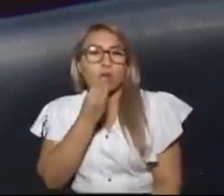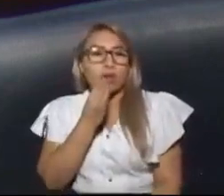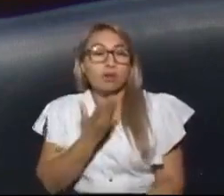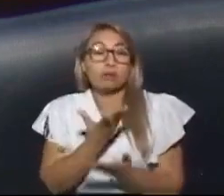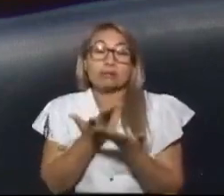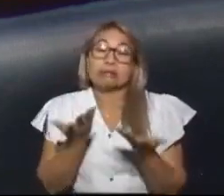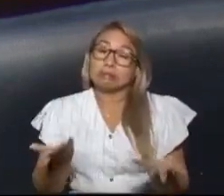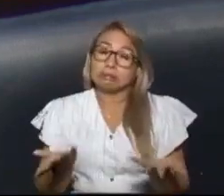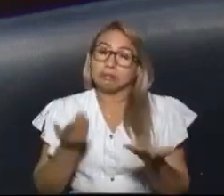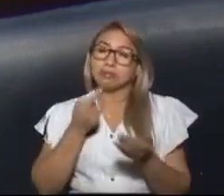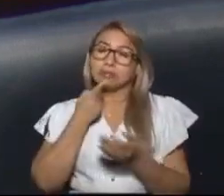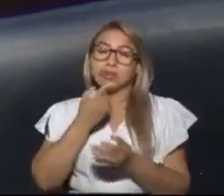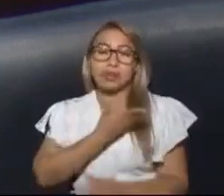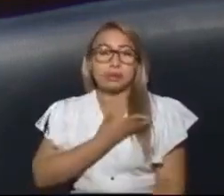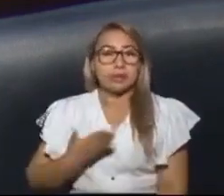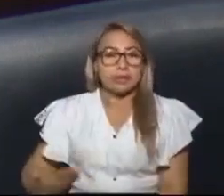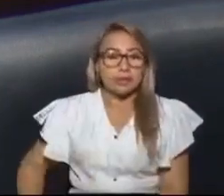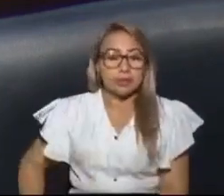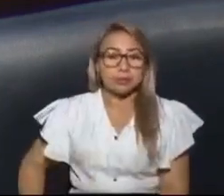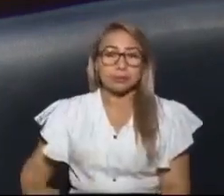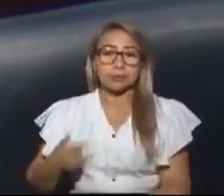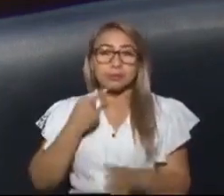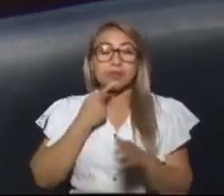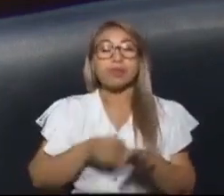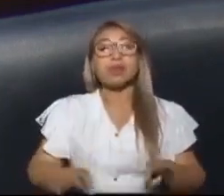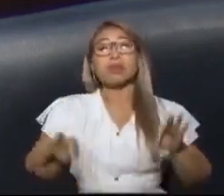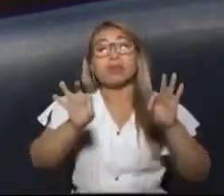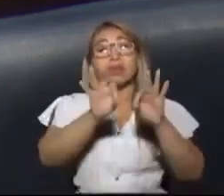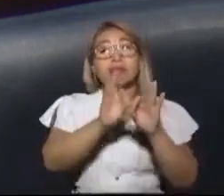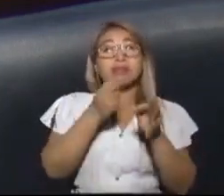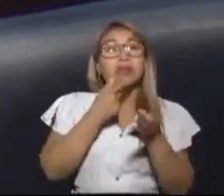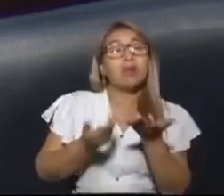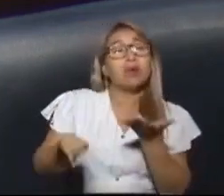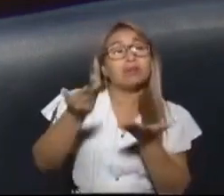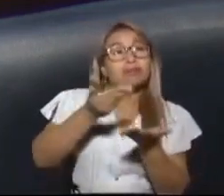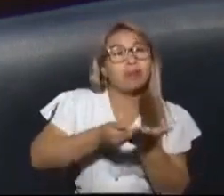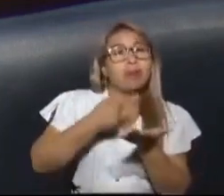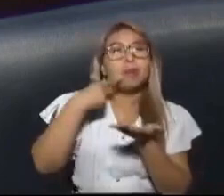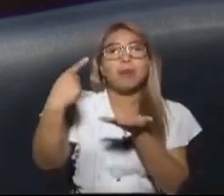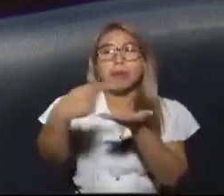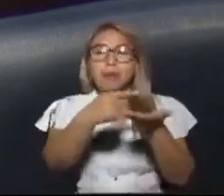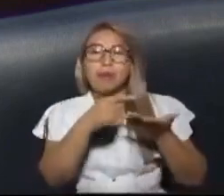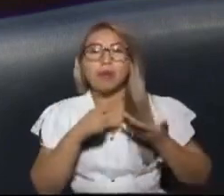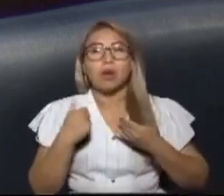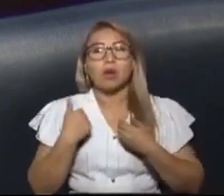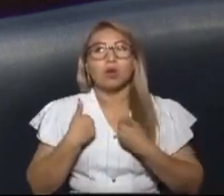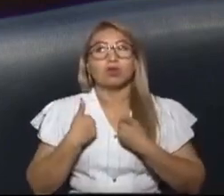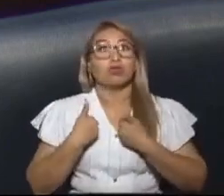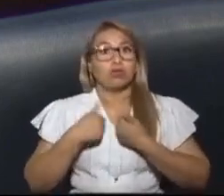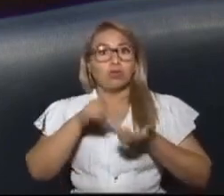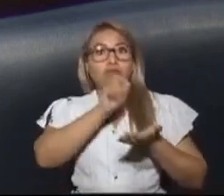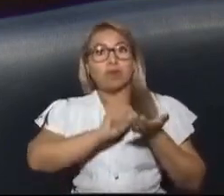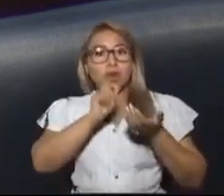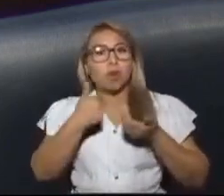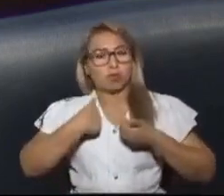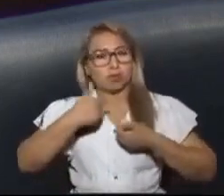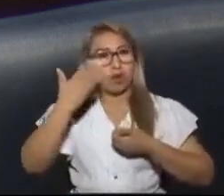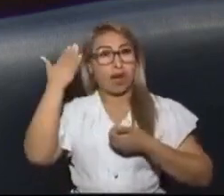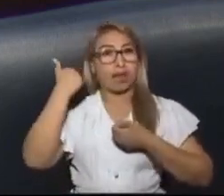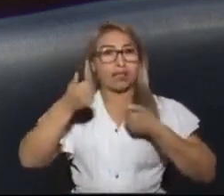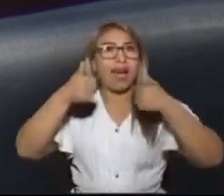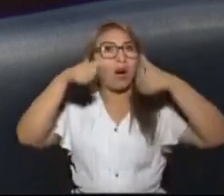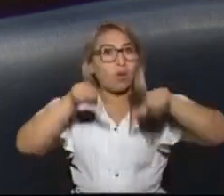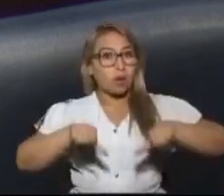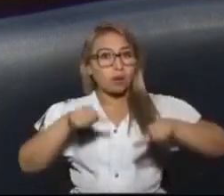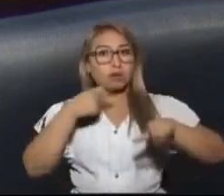Señor presidente, este contrato debe derogarse aún cuando yo firmé que estaba de acuerdo.